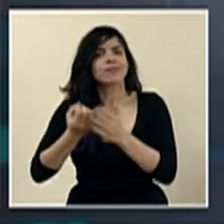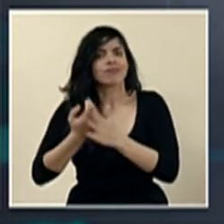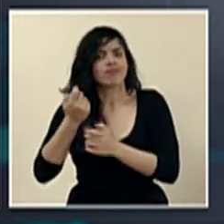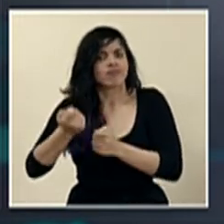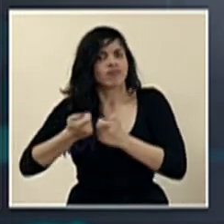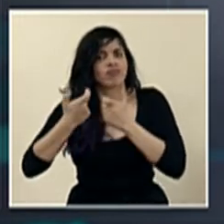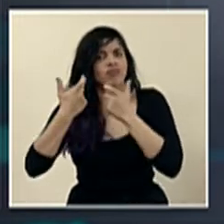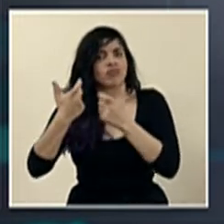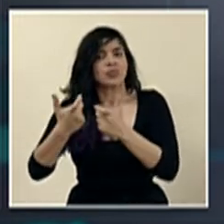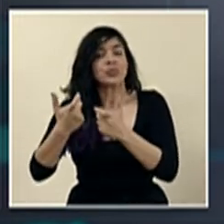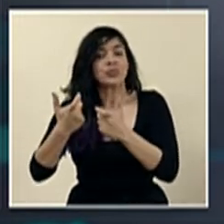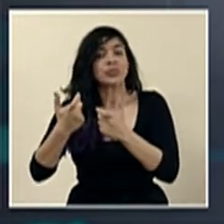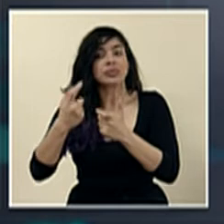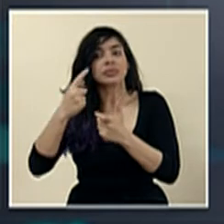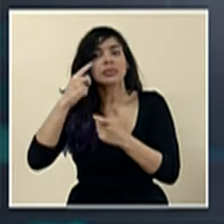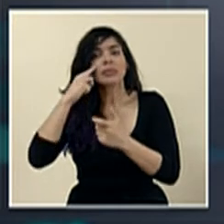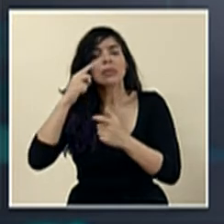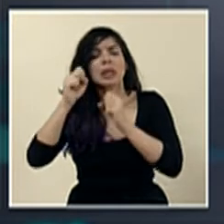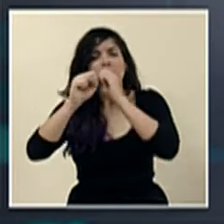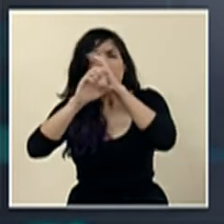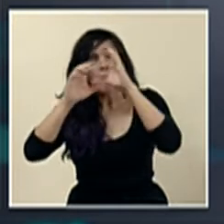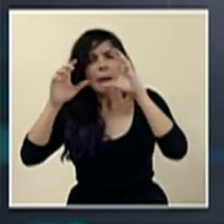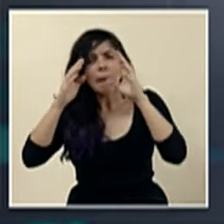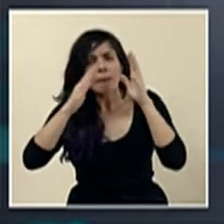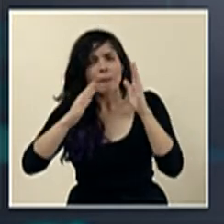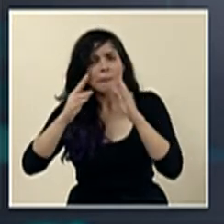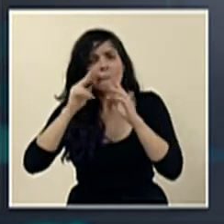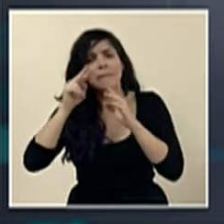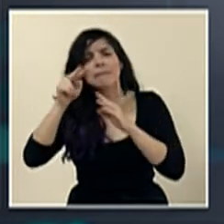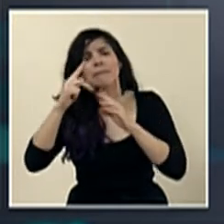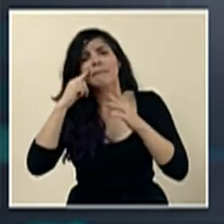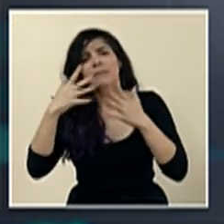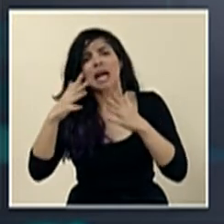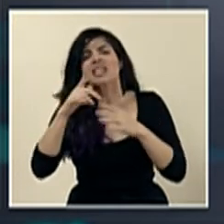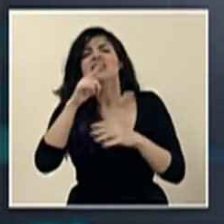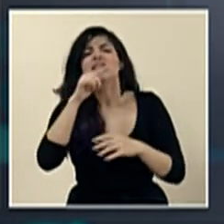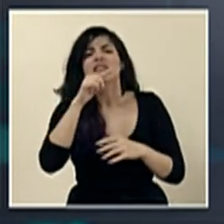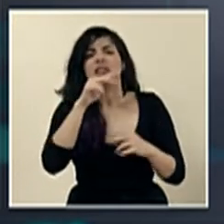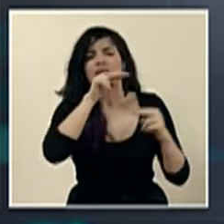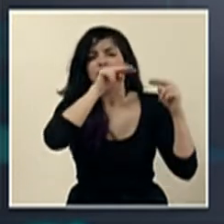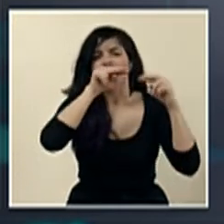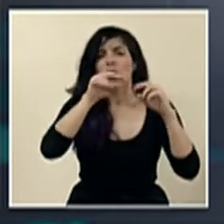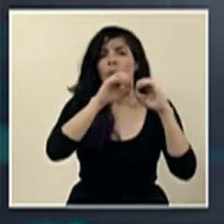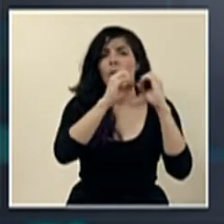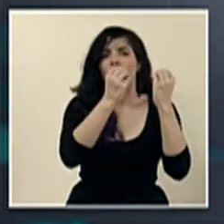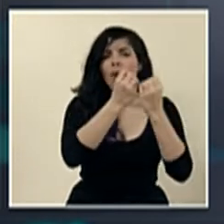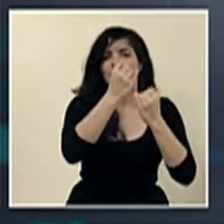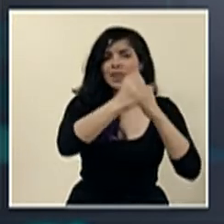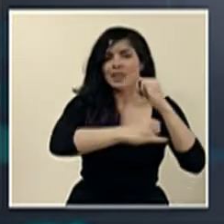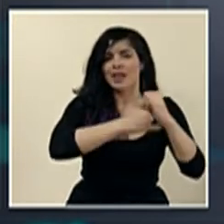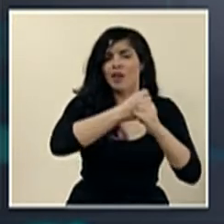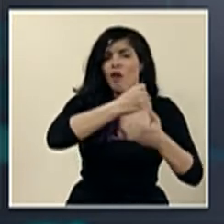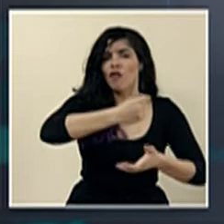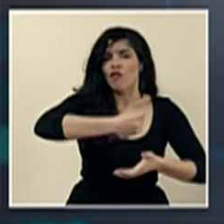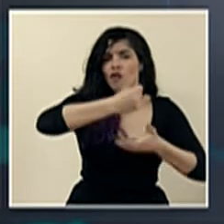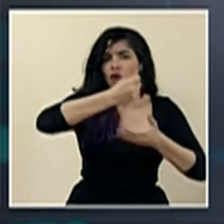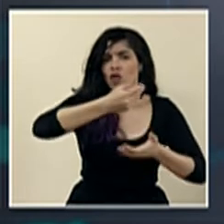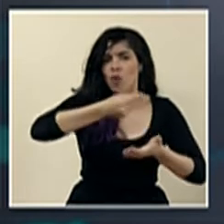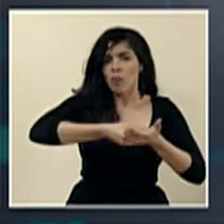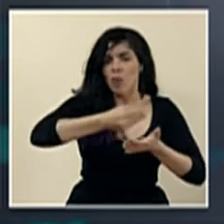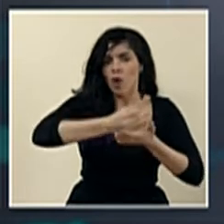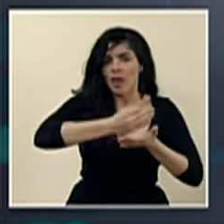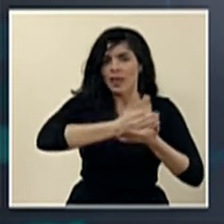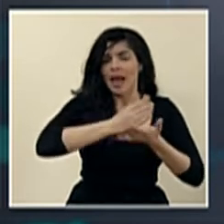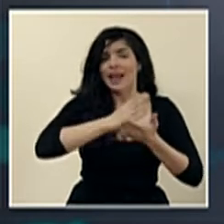riqueza, se predice, de acuerdo a los organismos multilaterales como el Fondo Monetario e incluso